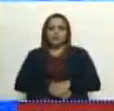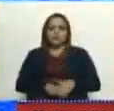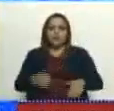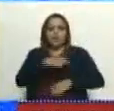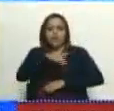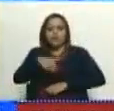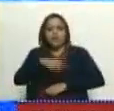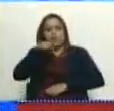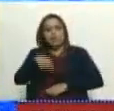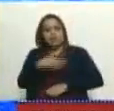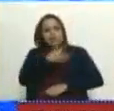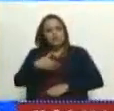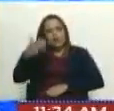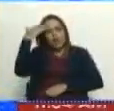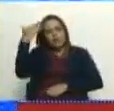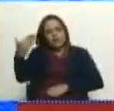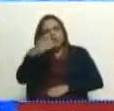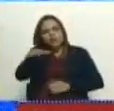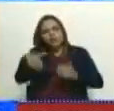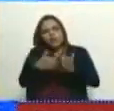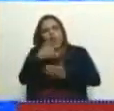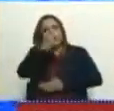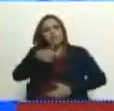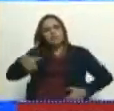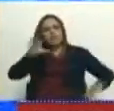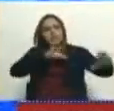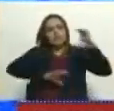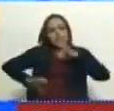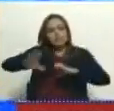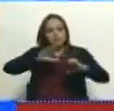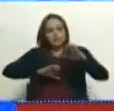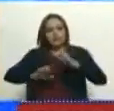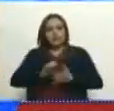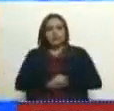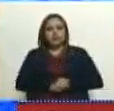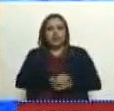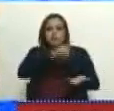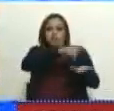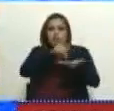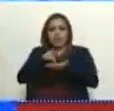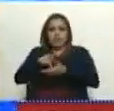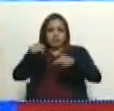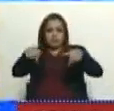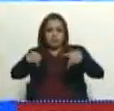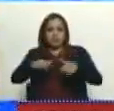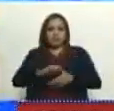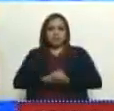También queremos saludar a todos los científicos presentes